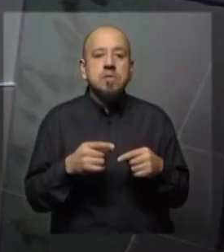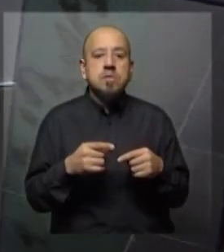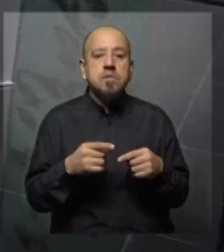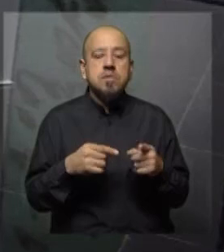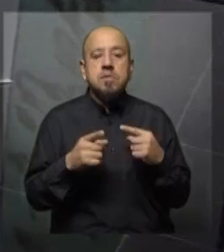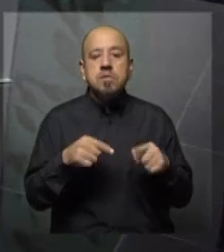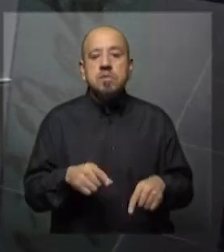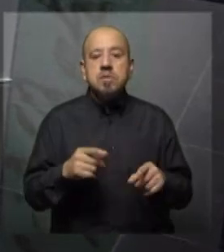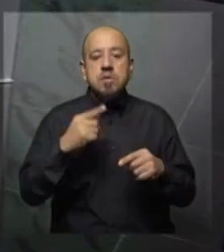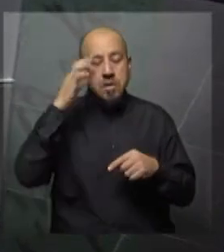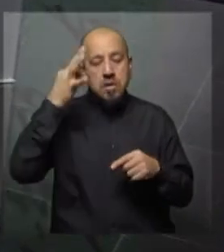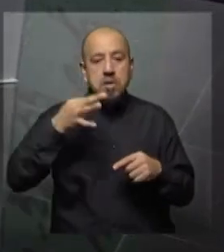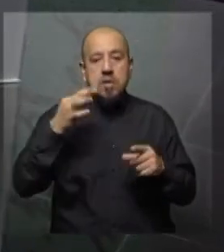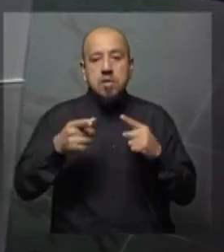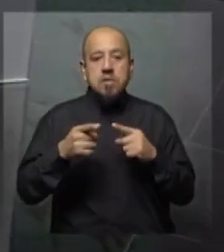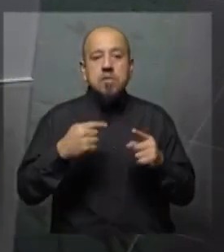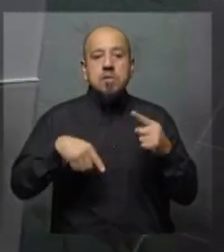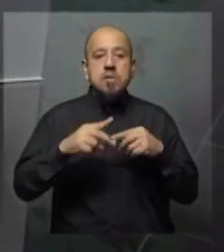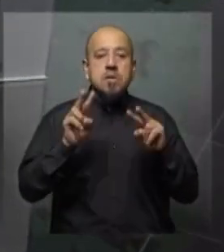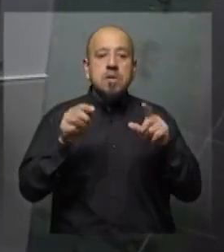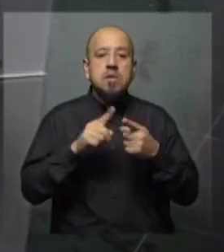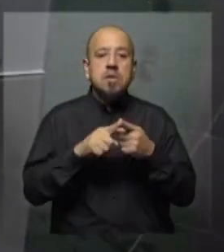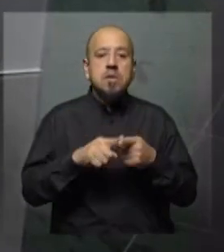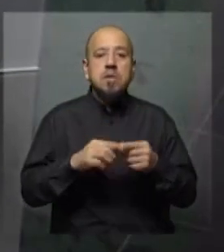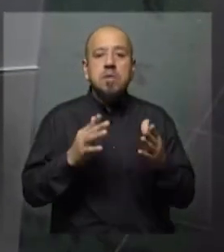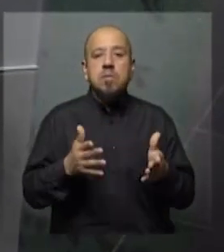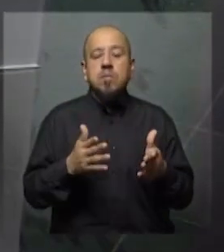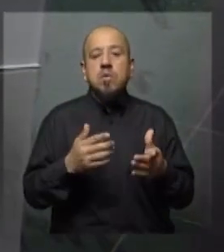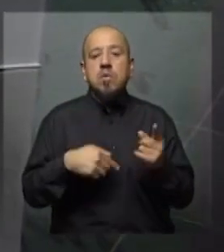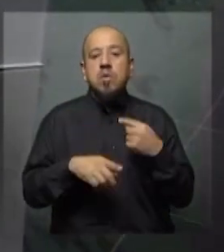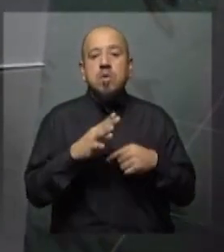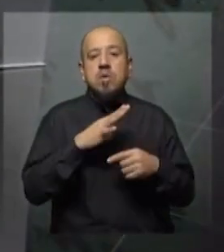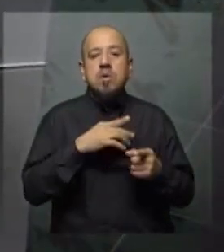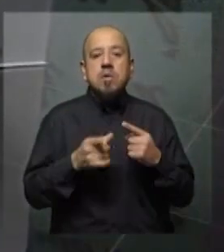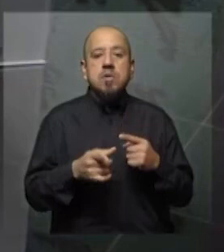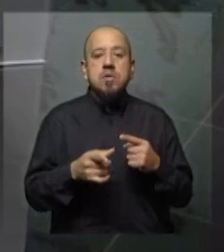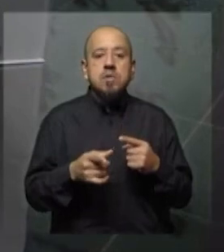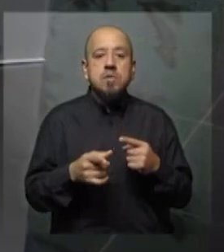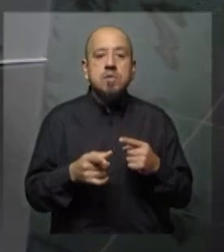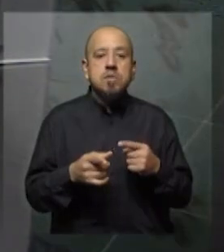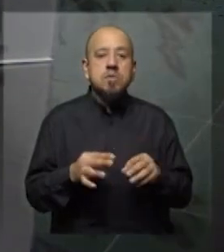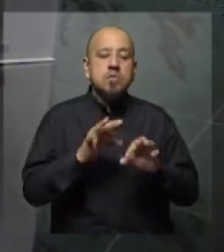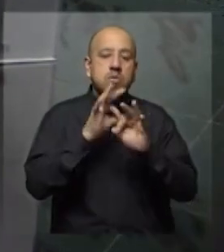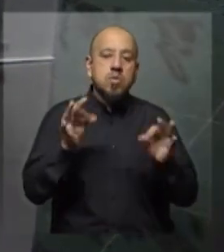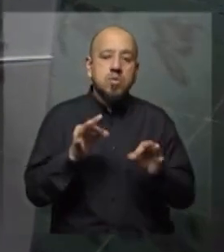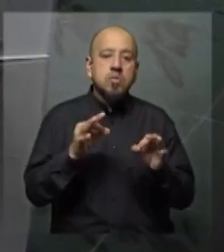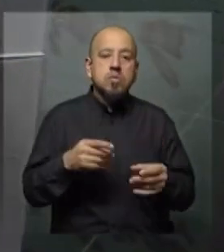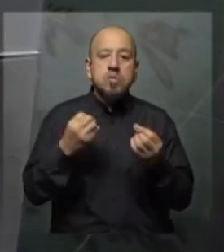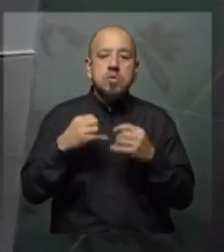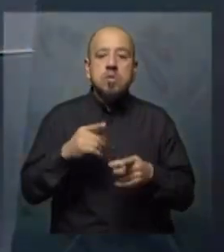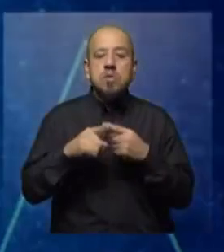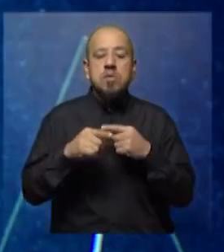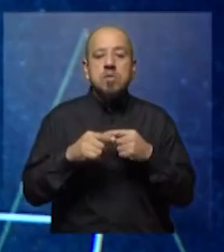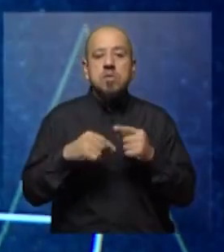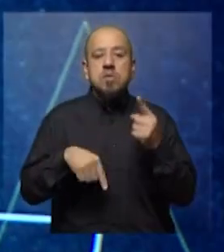totalizante de la realidad de la mirada polarizante por las consecuencias que trae justamente o de dejar afuera soluciones